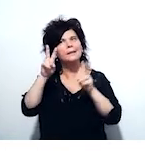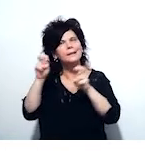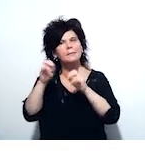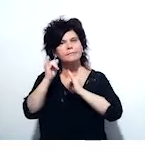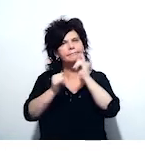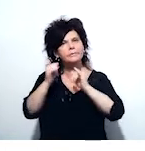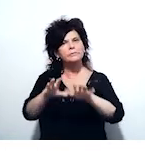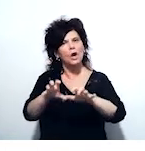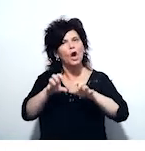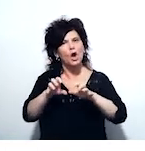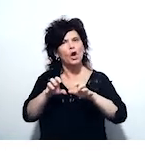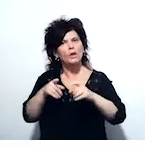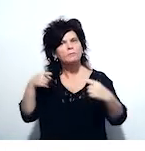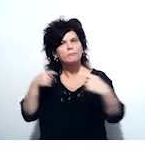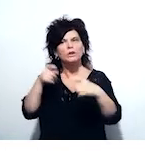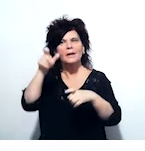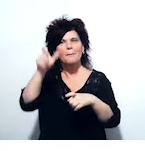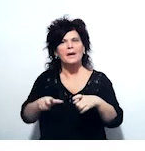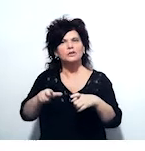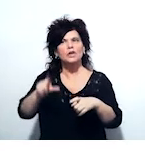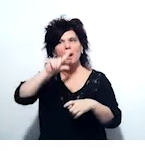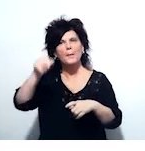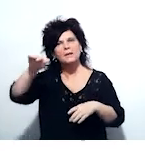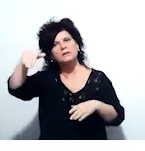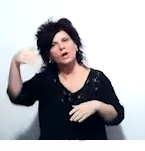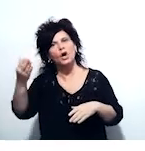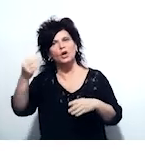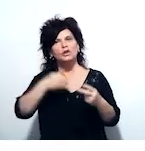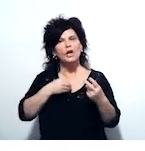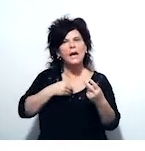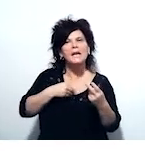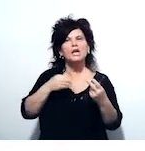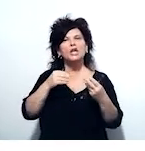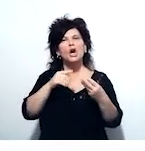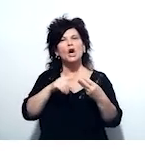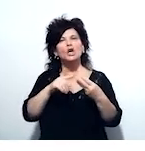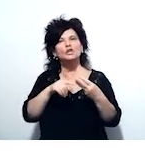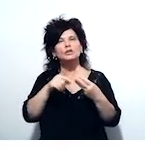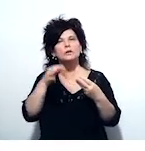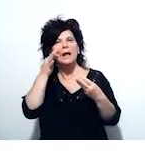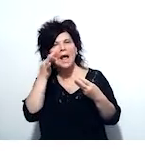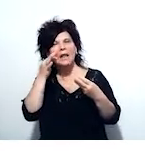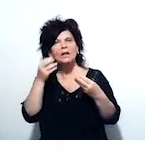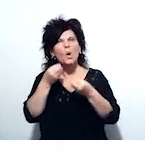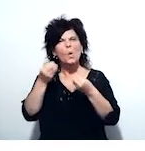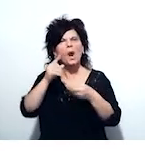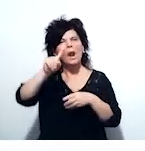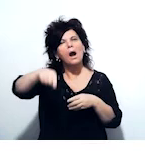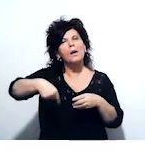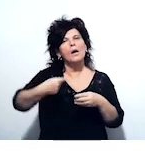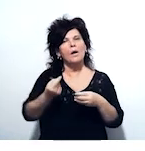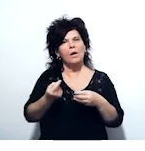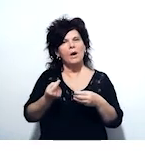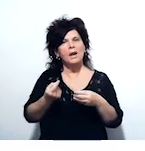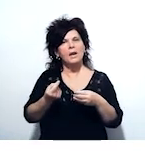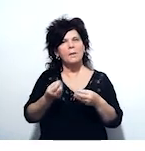de odio en contra de inmigrantes, en temas raciales, en temas religiosos, que es muy triste. Entonces, ¿cuál es el sesgo de quién escribe